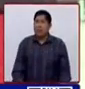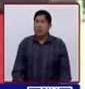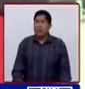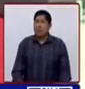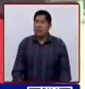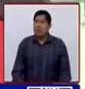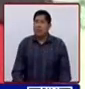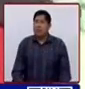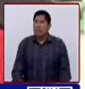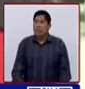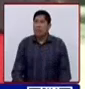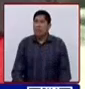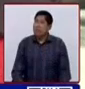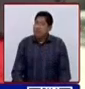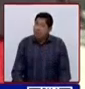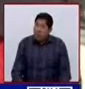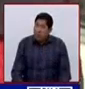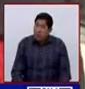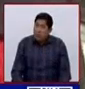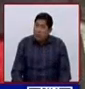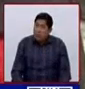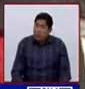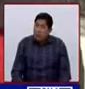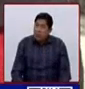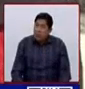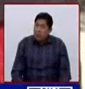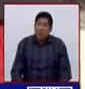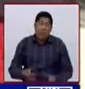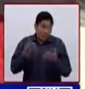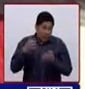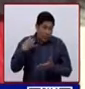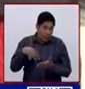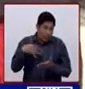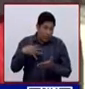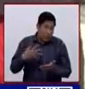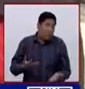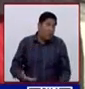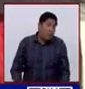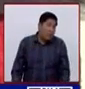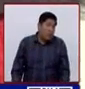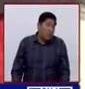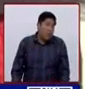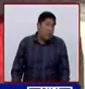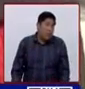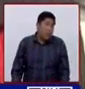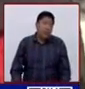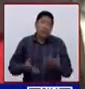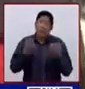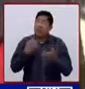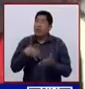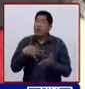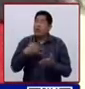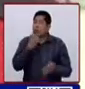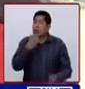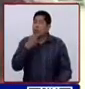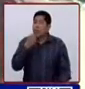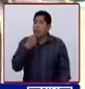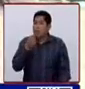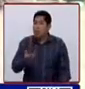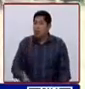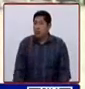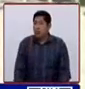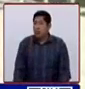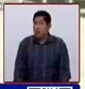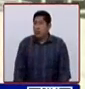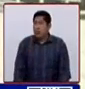Quiero estudiar. ¿Ah? Quiero estudiar. ¿Quieres estudiar? Quiere estudiar, dice.